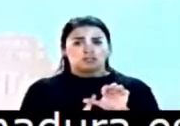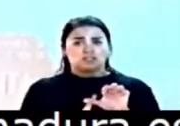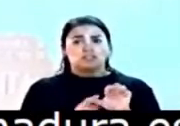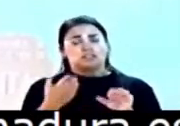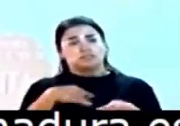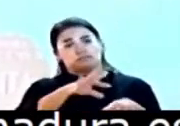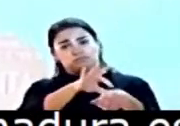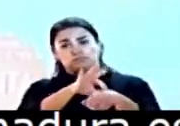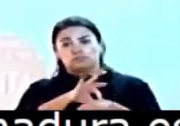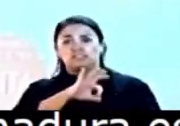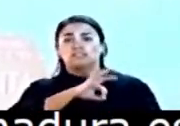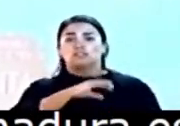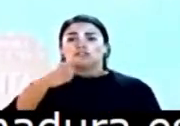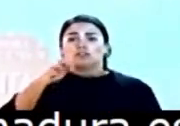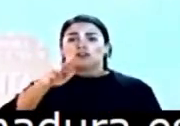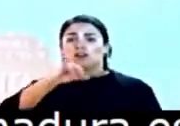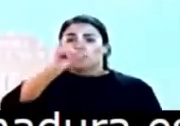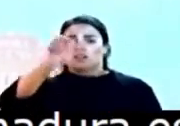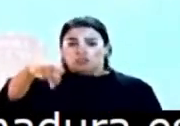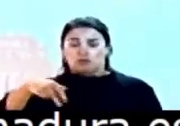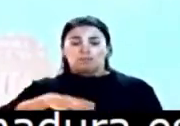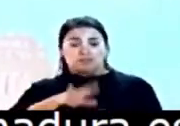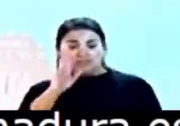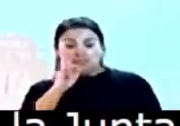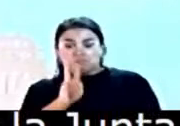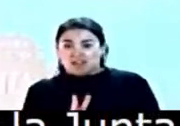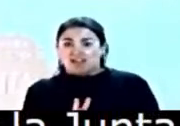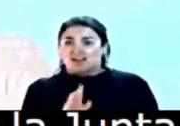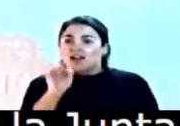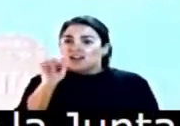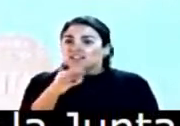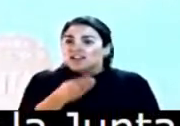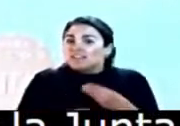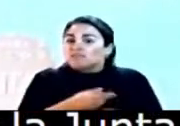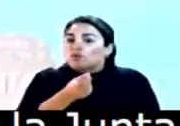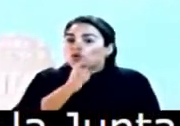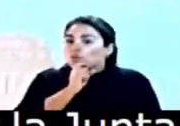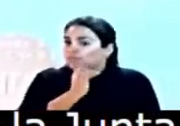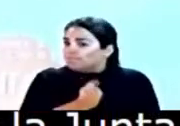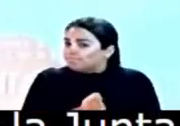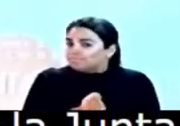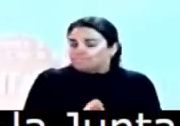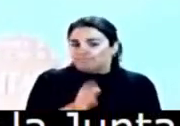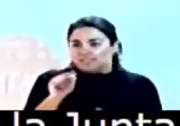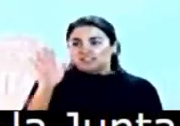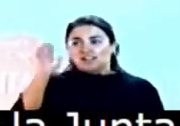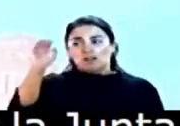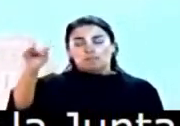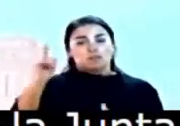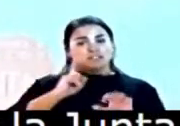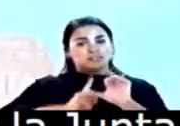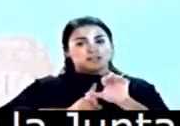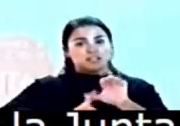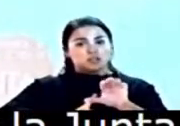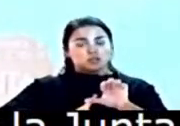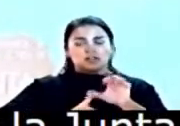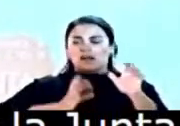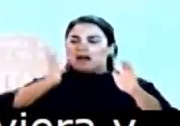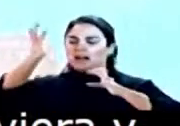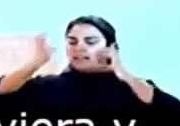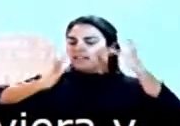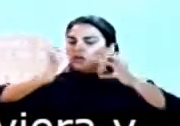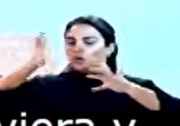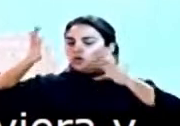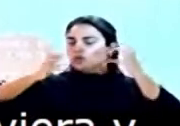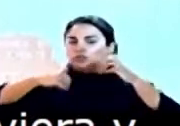al señor Garzón a que viera precisamente y comprobara cómo en la dehesa extremeña la